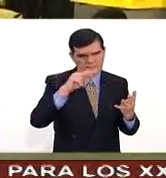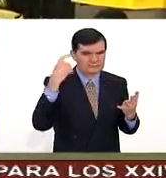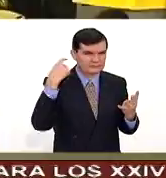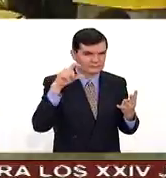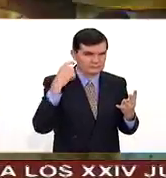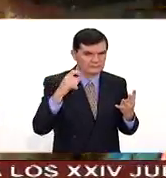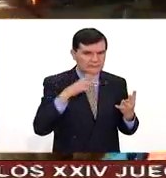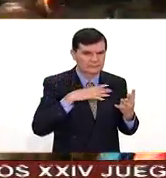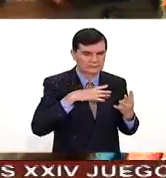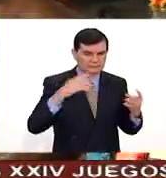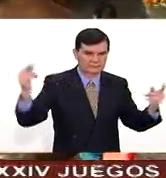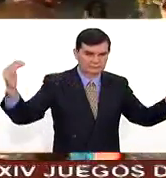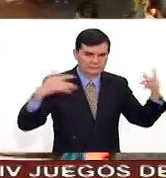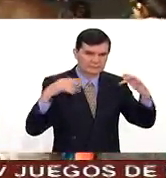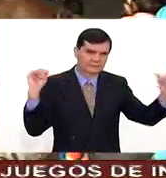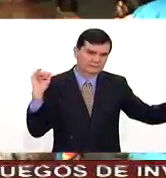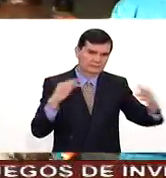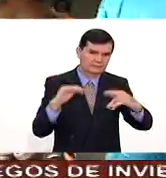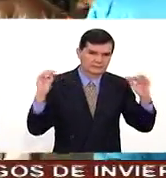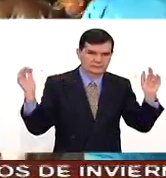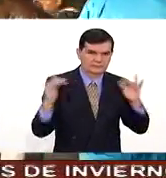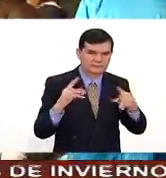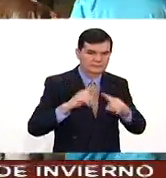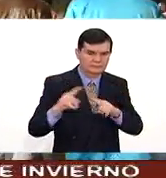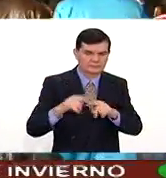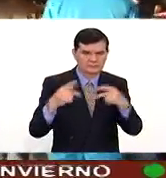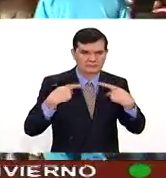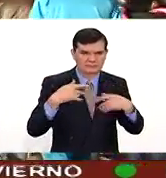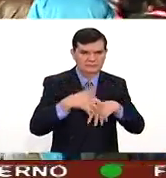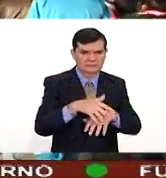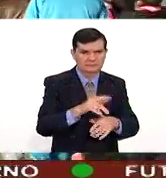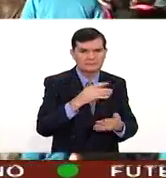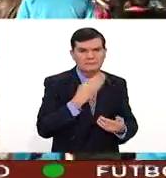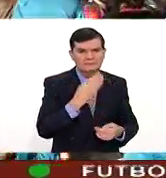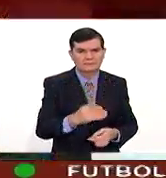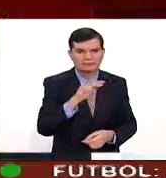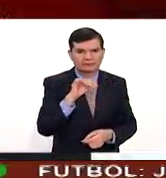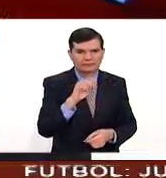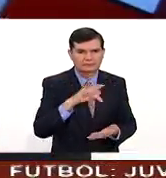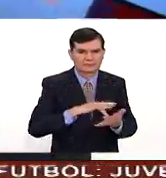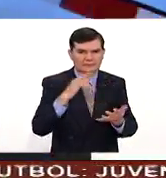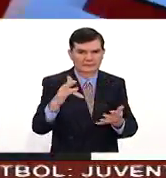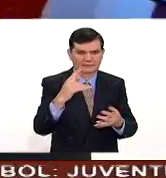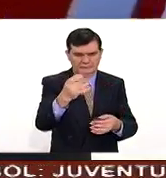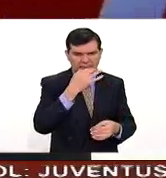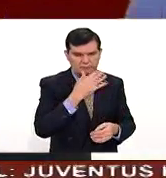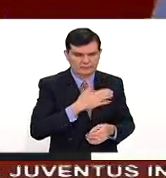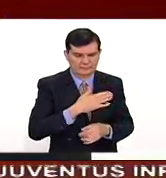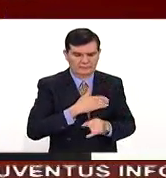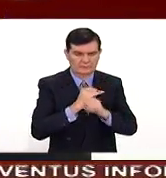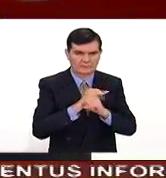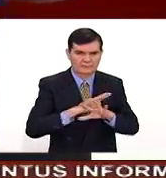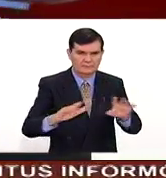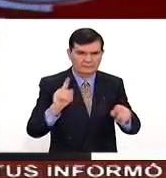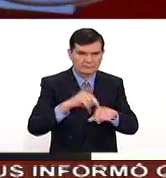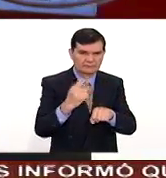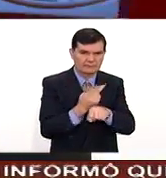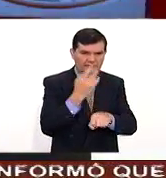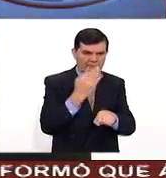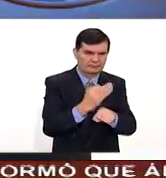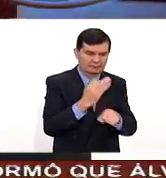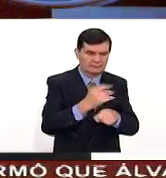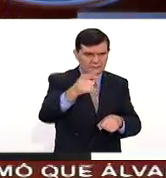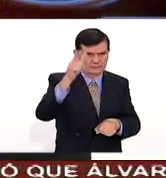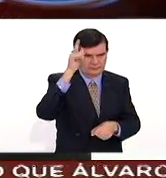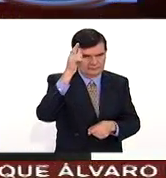que es por donde están procediendo la mayor parte de los peregrinos. Muy bien, Víctor Carrión, muchísimas gracias por este completo informe, lo que está sucediendo en estos momentos